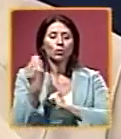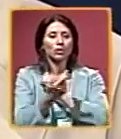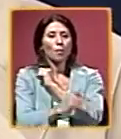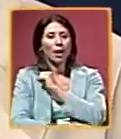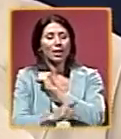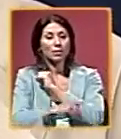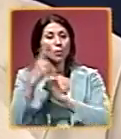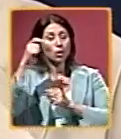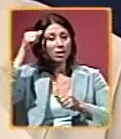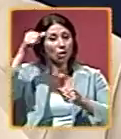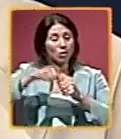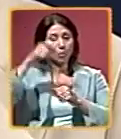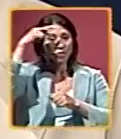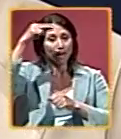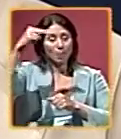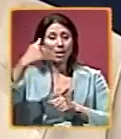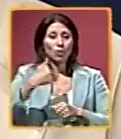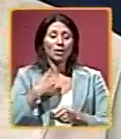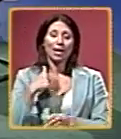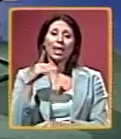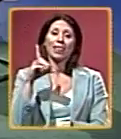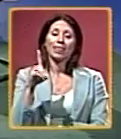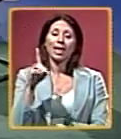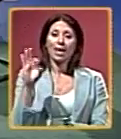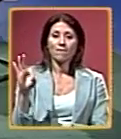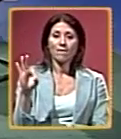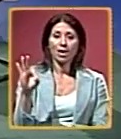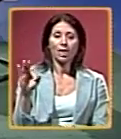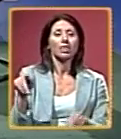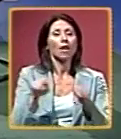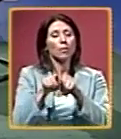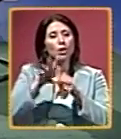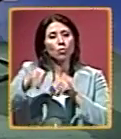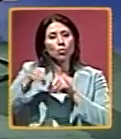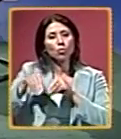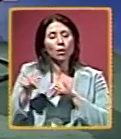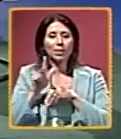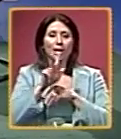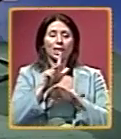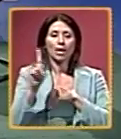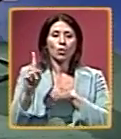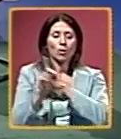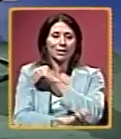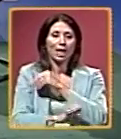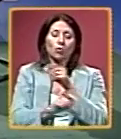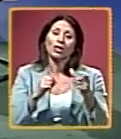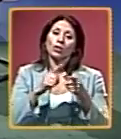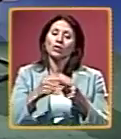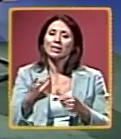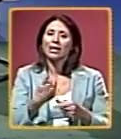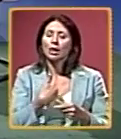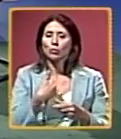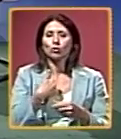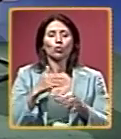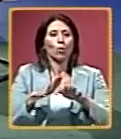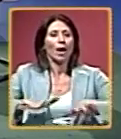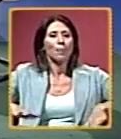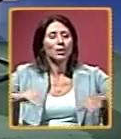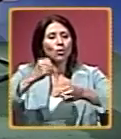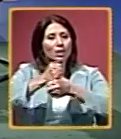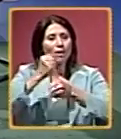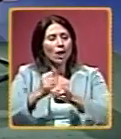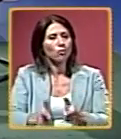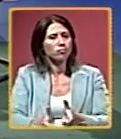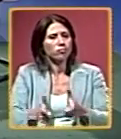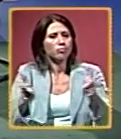tiene, además del Distrito Federal, son 31 estados, ¿verdad? Entonces tenemos un ámbito de trabajo enorme